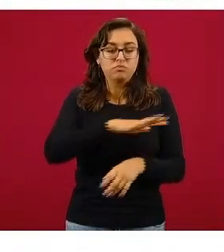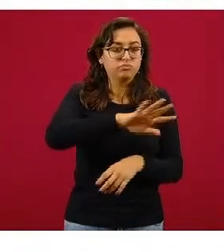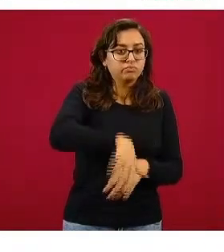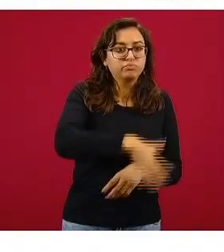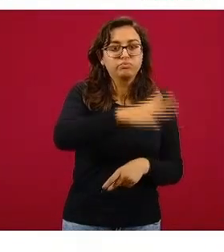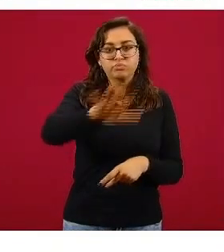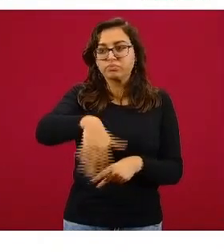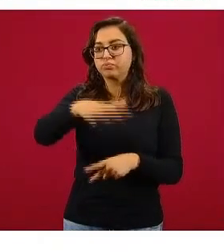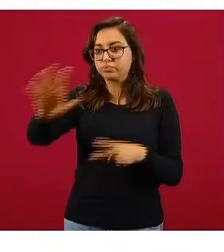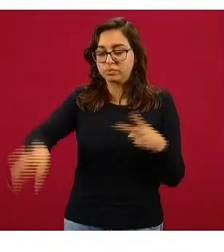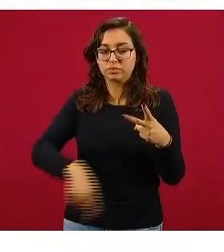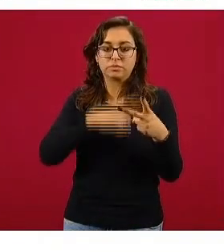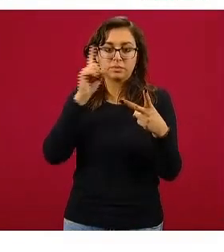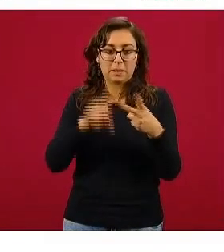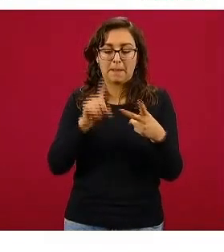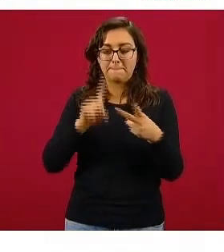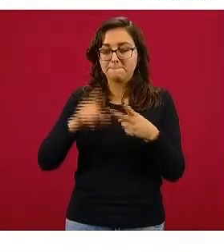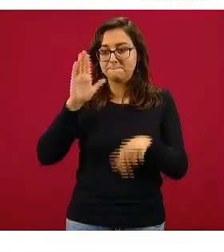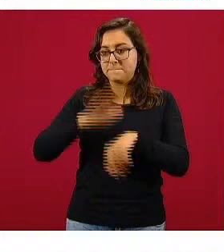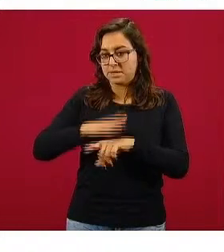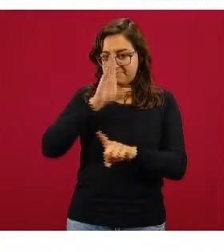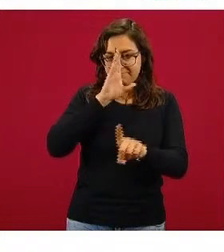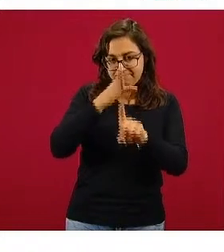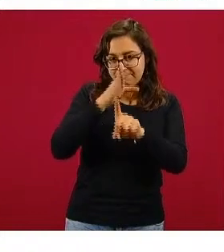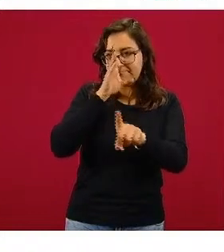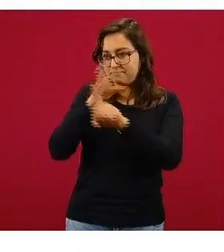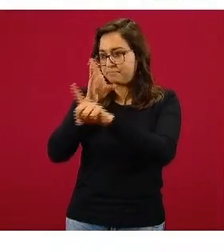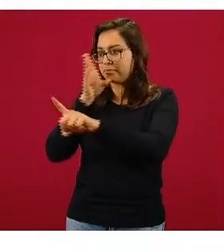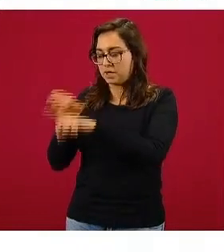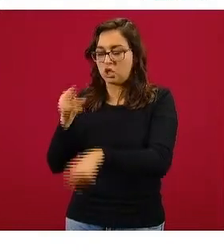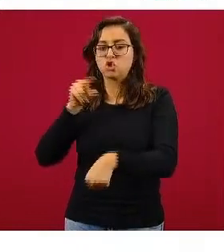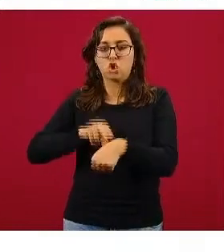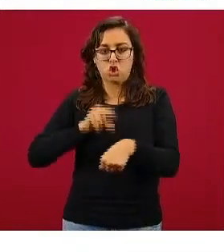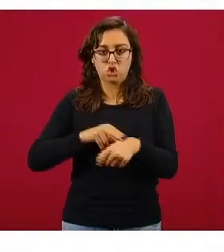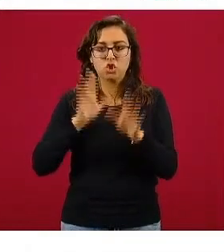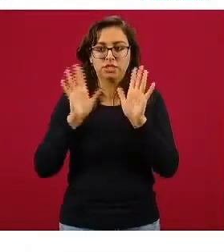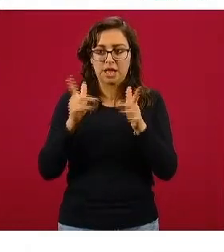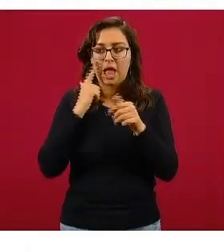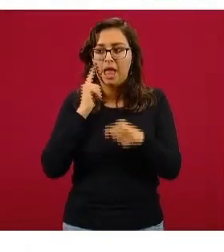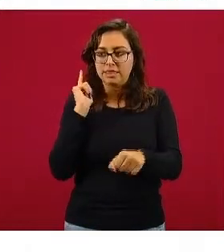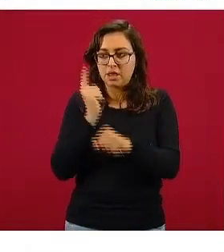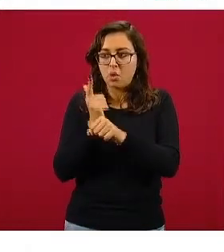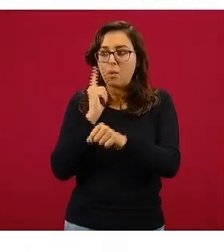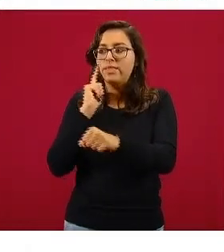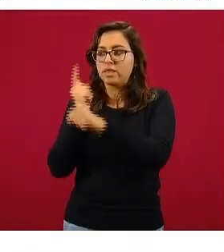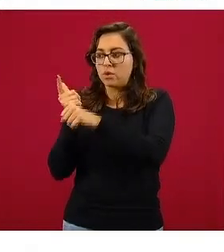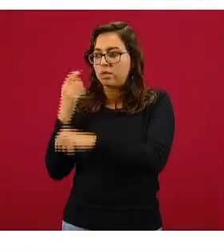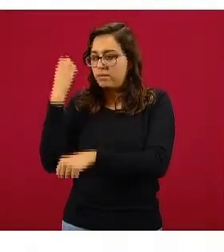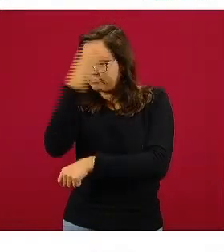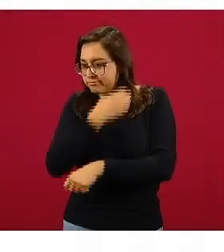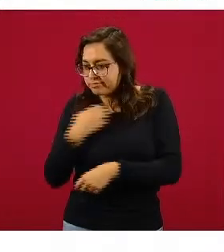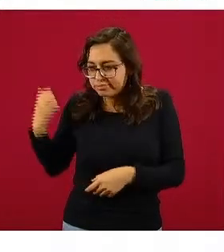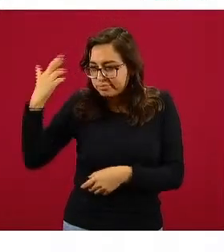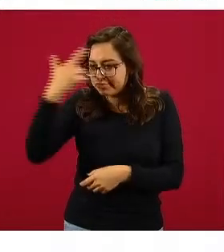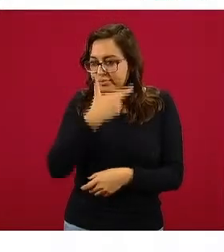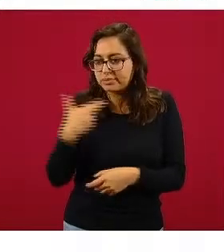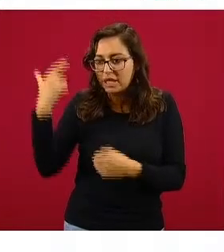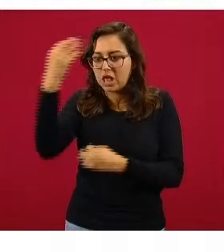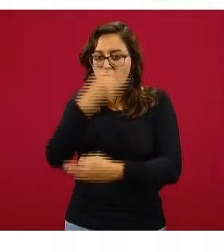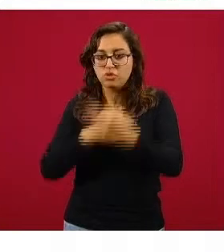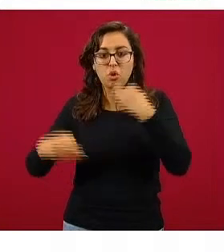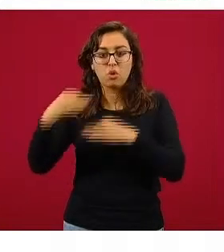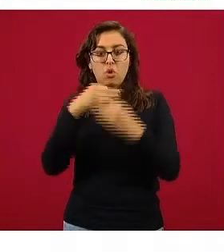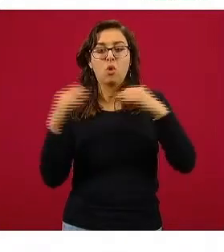barridos, una brigada un poco más especializada donde ya hay personal de salud que puede hacer tanto la revisión, evaluación clínica en